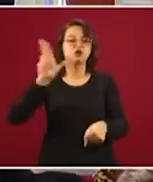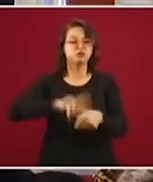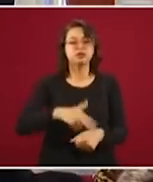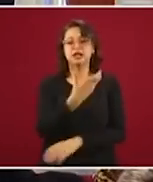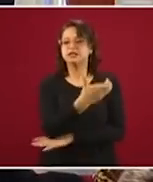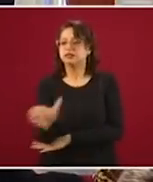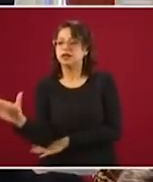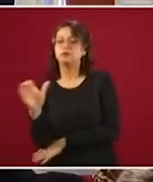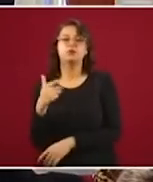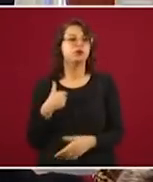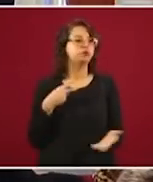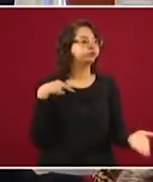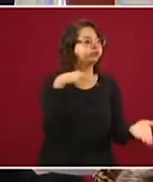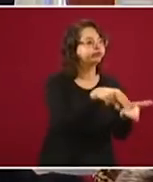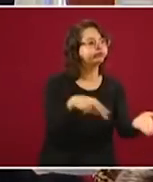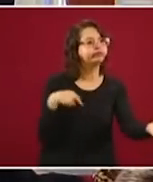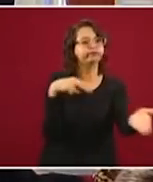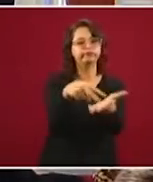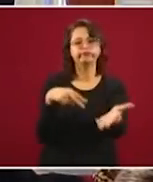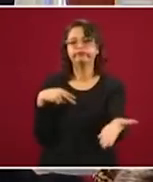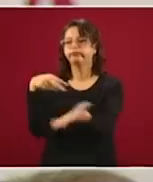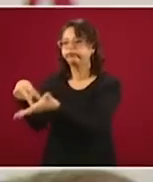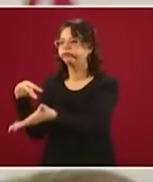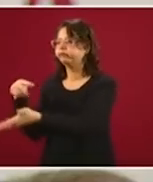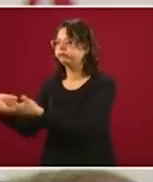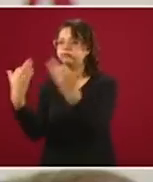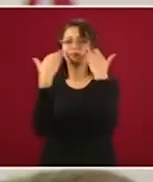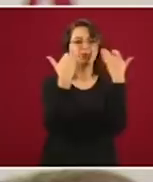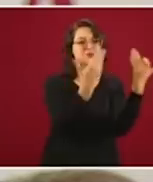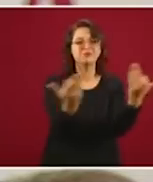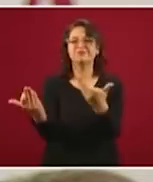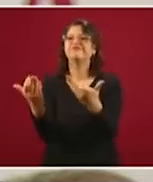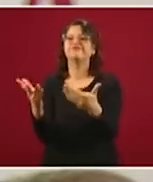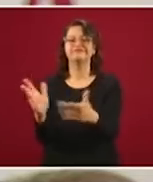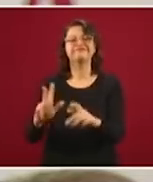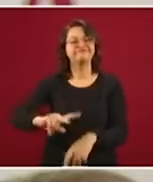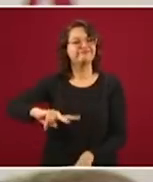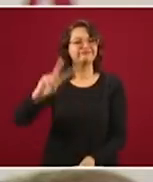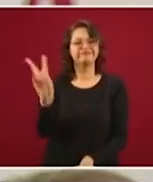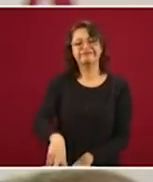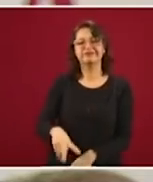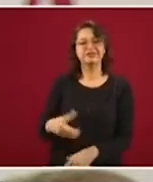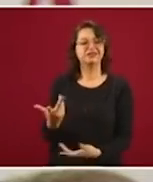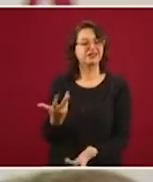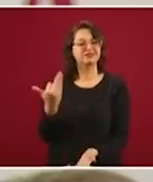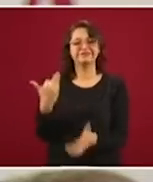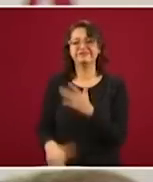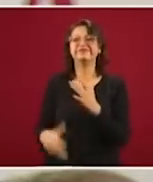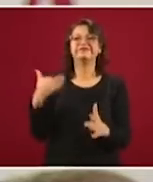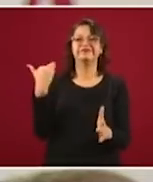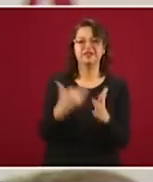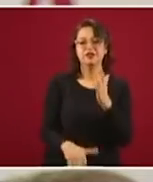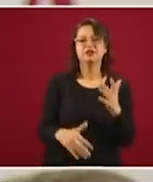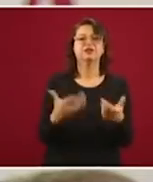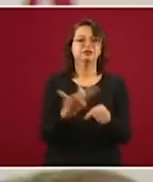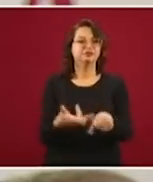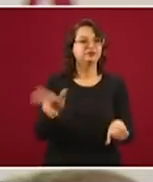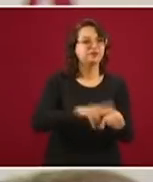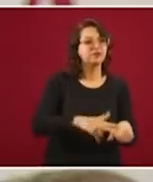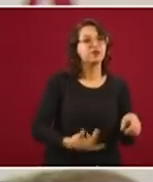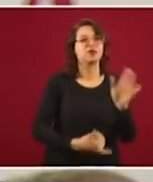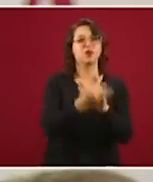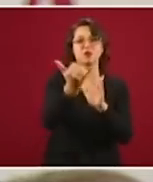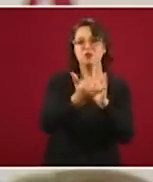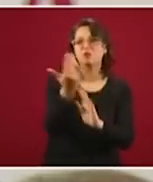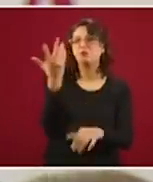la carencia tanto de insumos como de protocolos y en algunos casos de infraestructura tenía que resolverse.